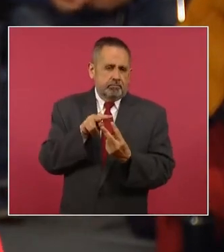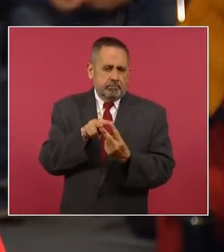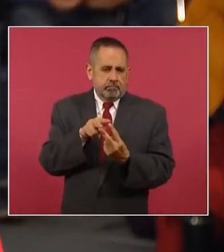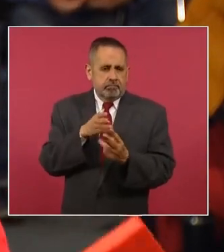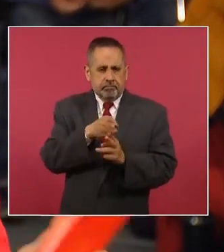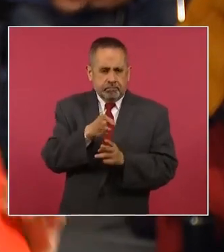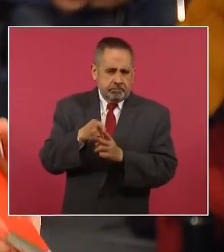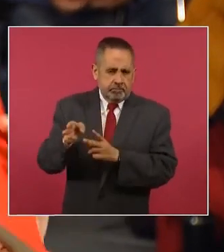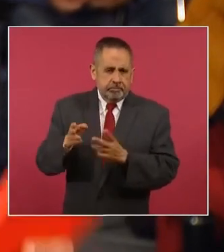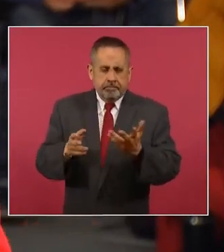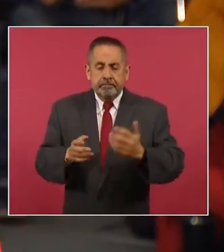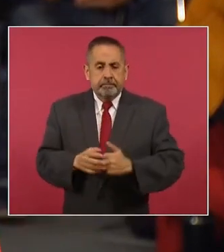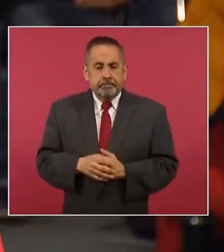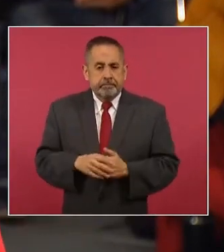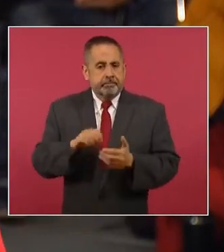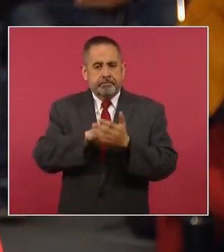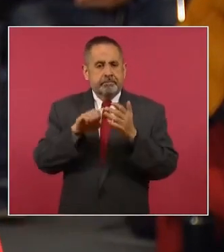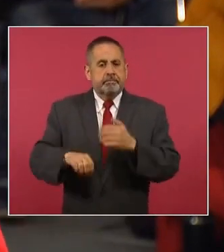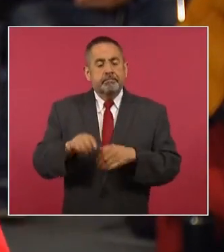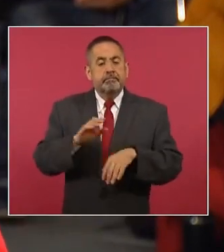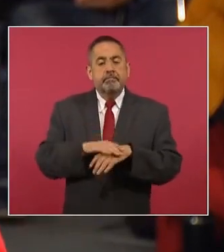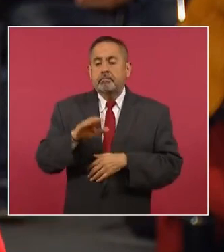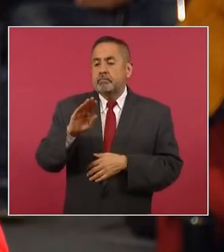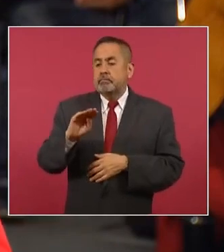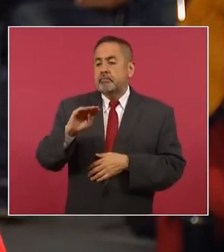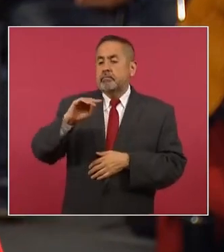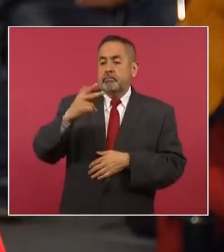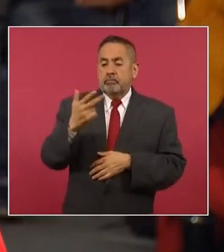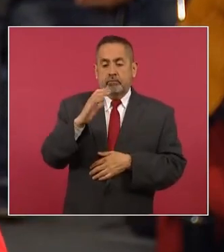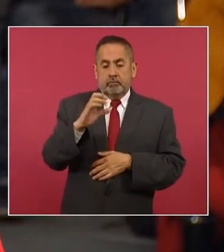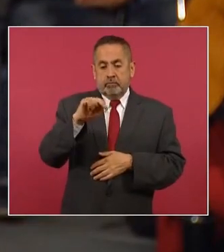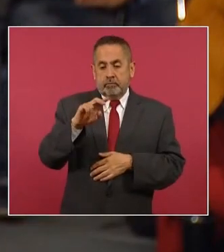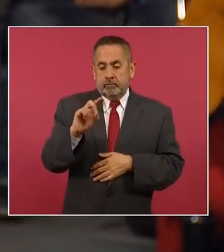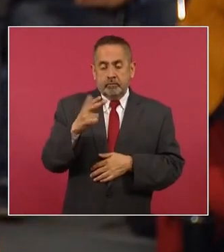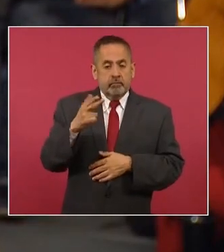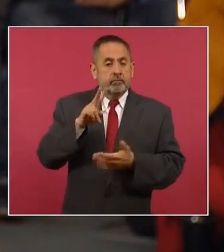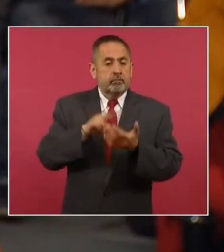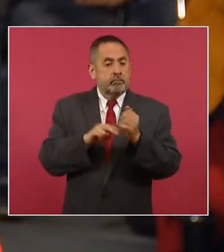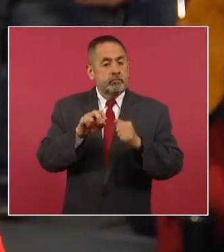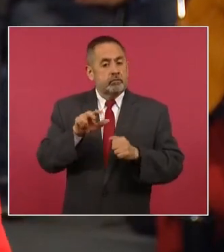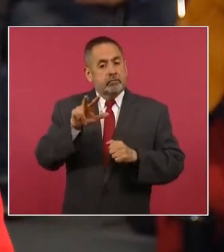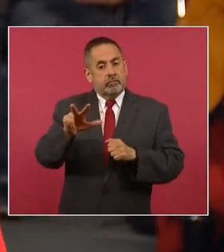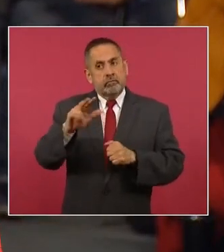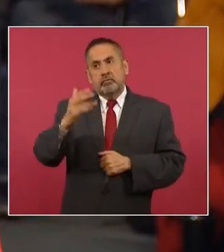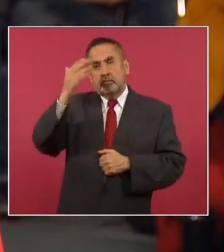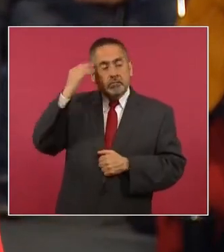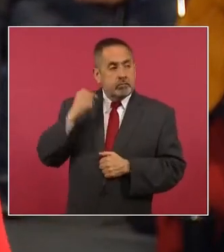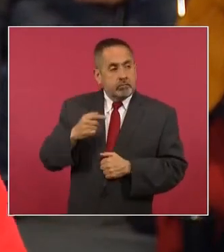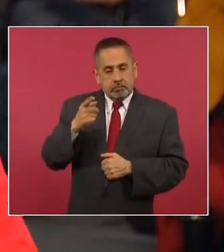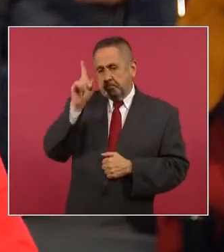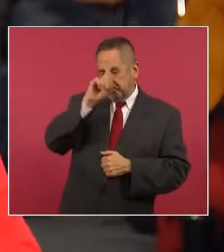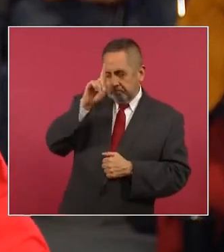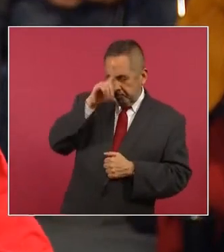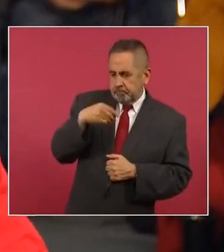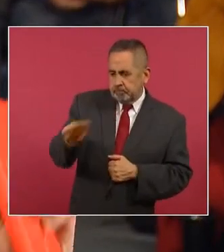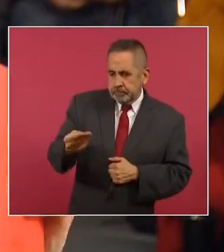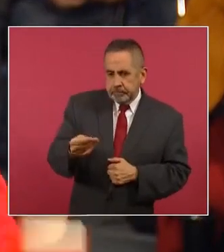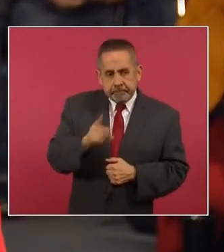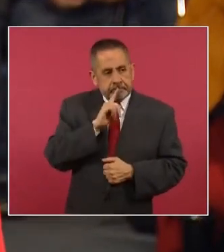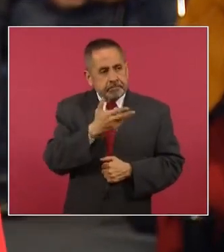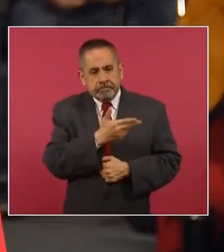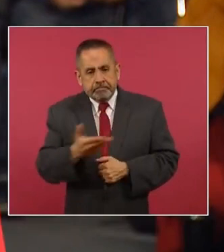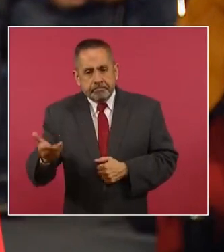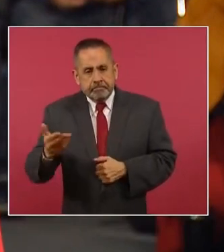Porque pues un ejemplo, la 98 CNDH del 2018 ya tiene bastante tiempo y pues obviamente así como esa